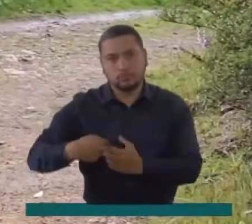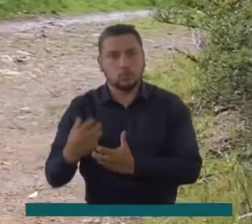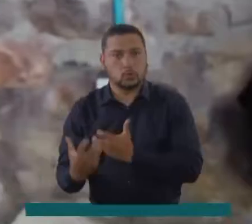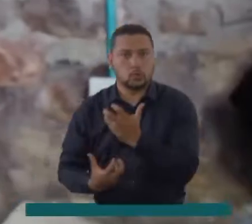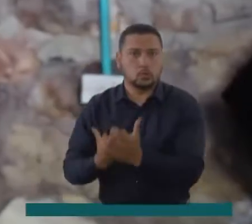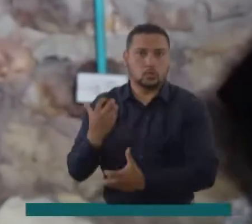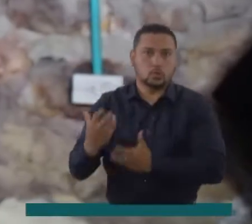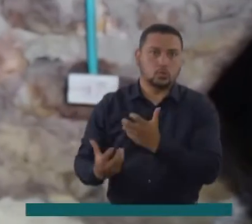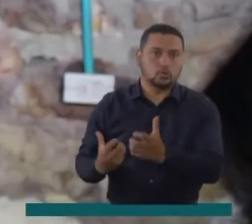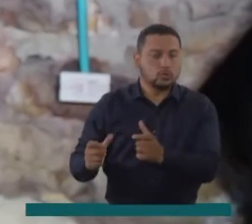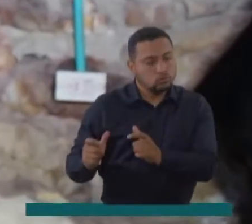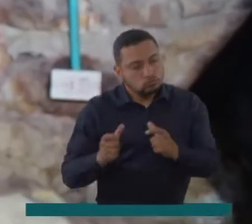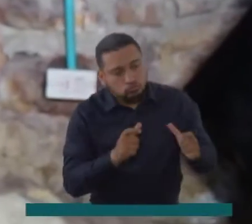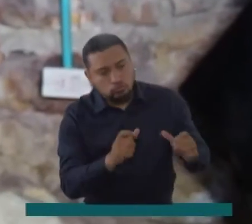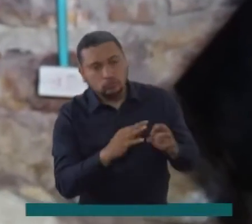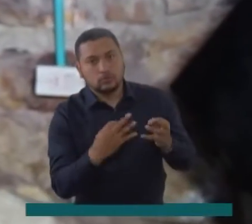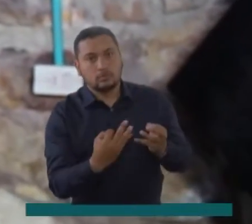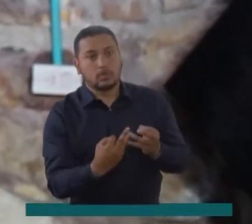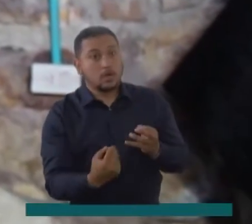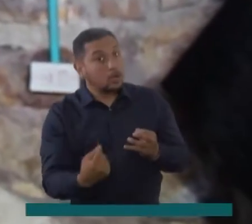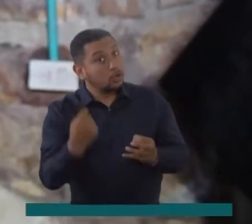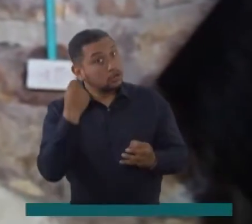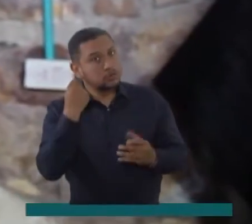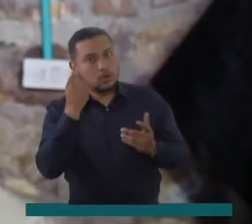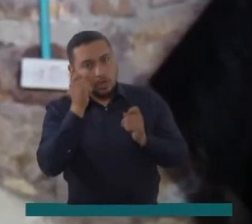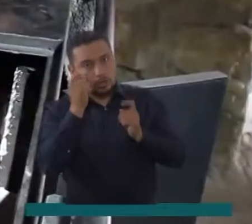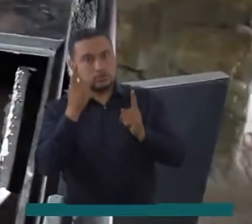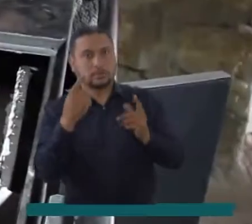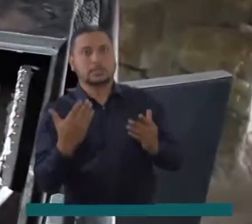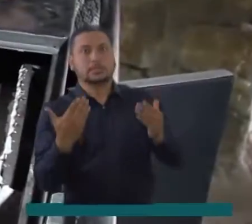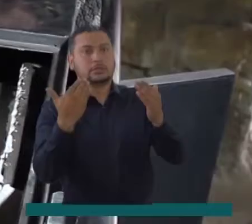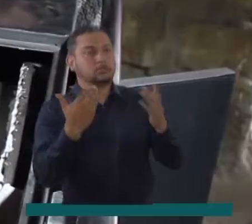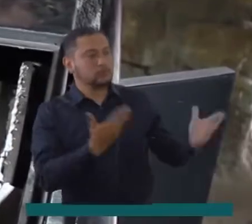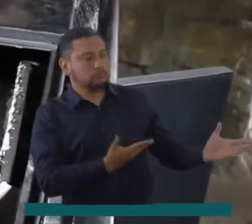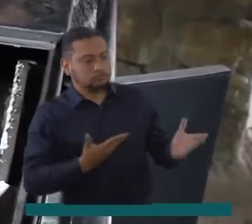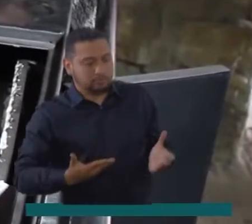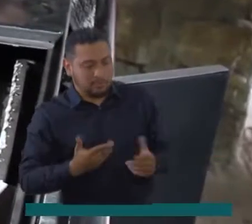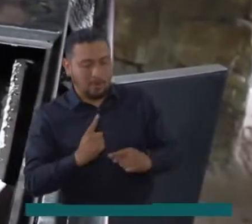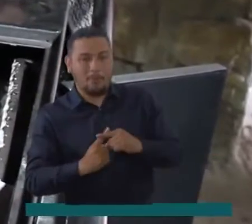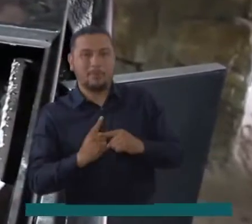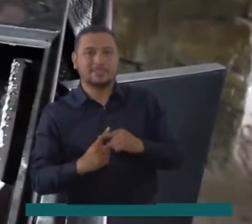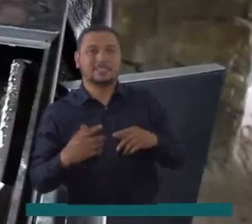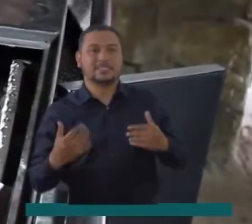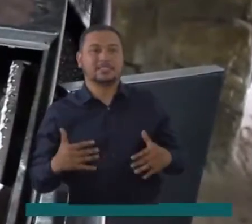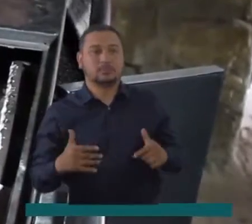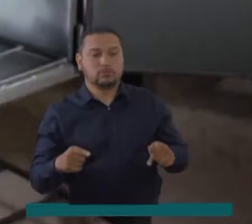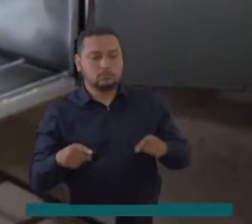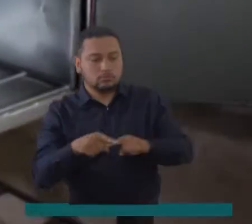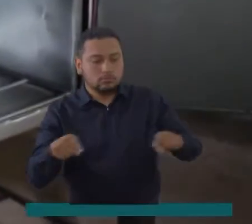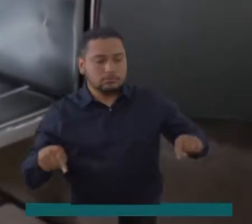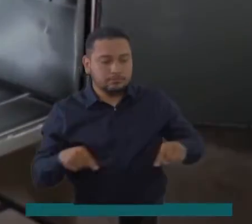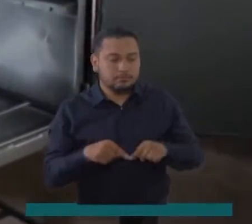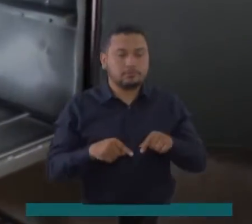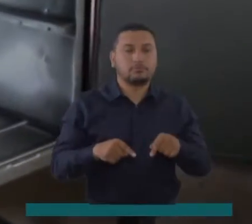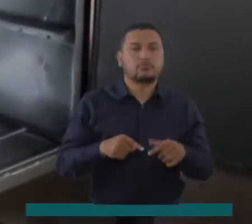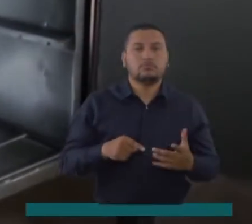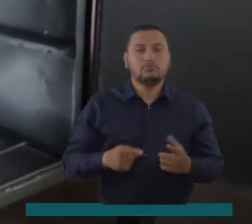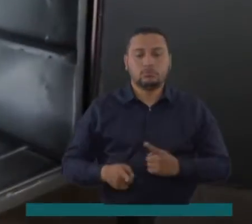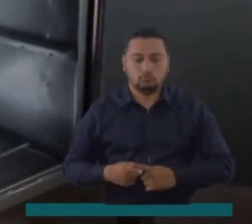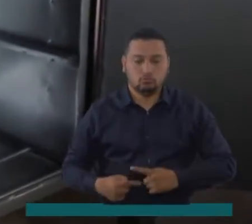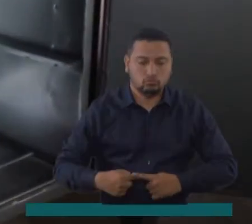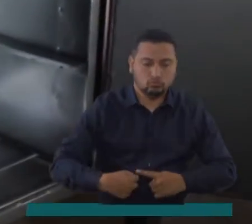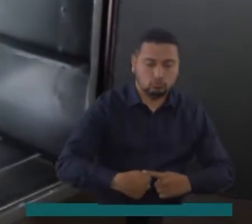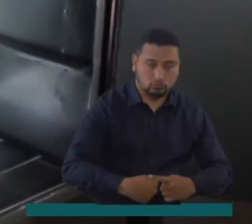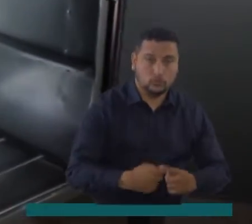su familia, pero hace poco se llevó una sorpresa al ser uno de los beneficiarios de una estufa